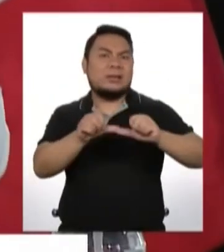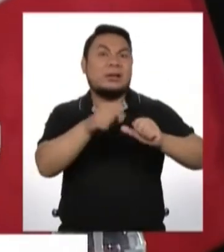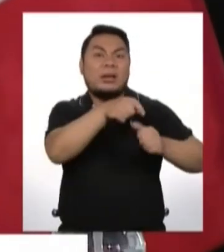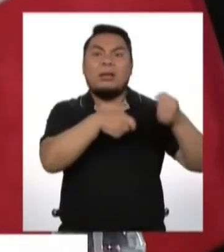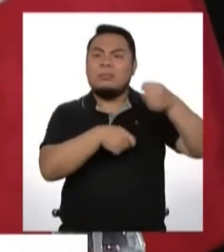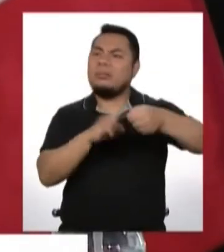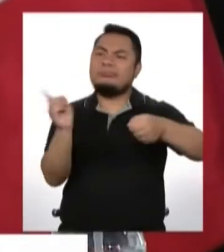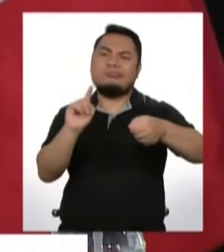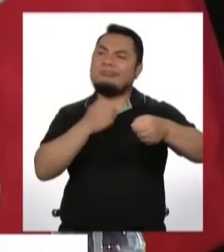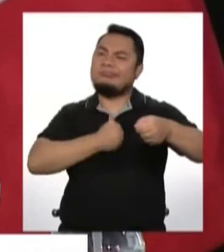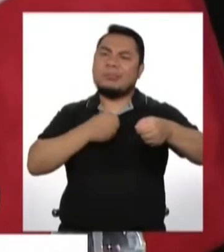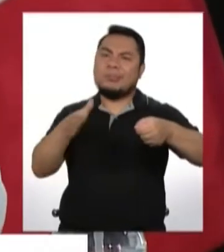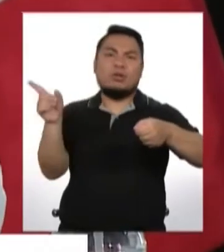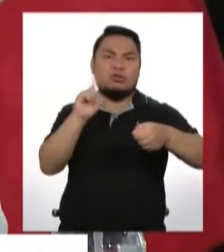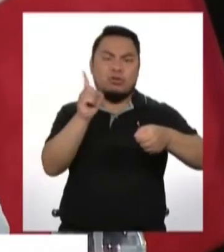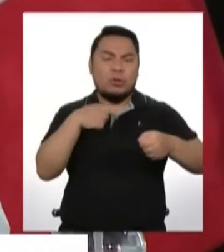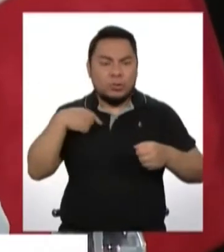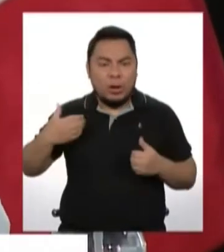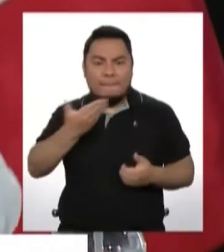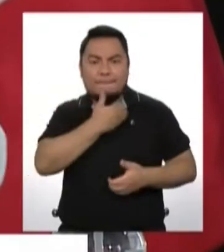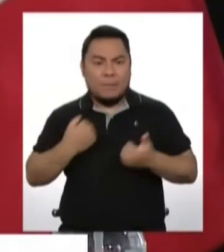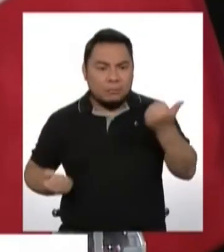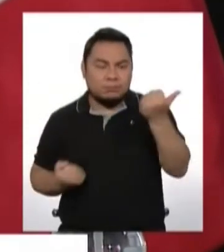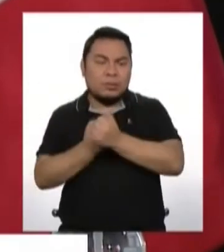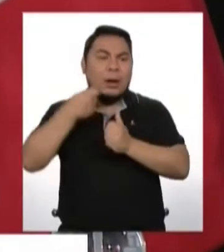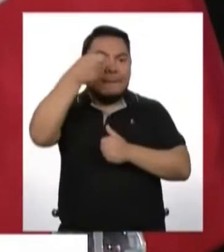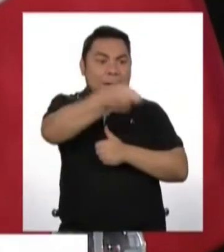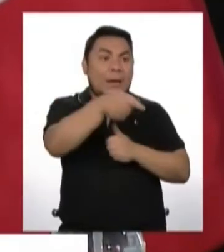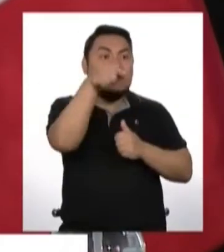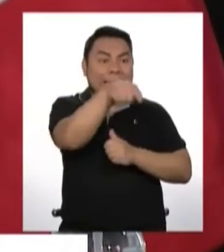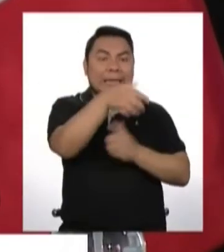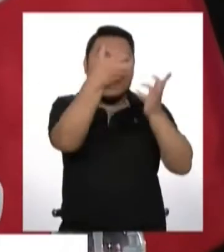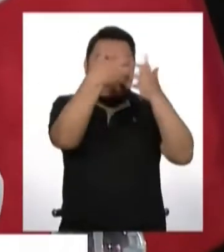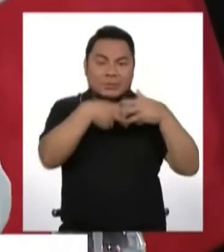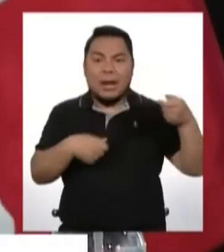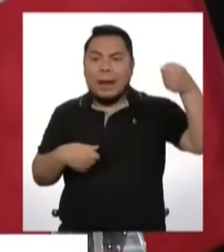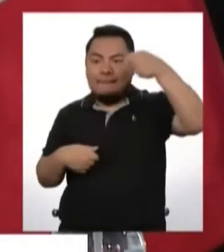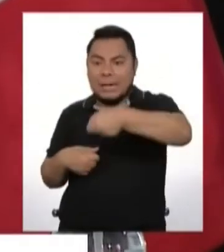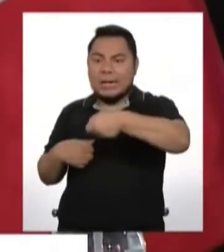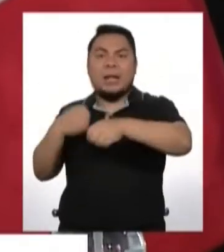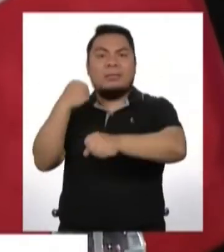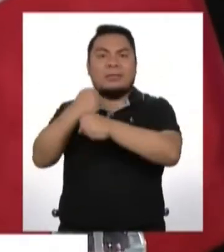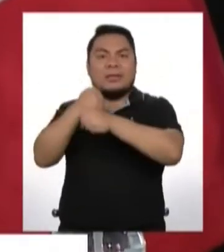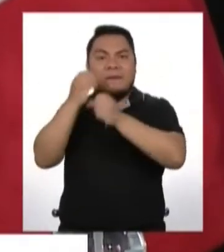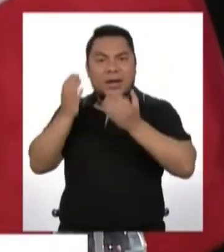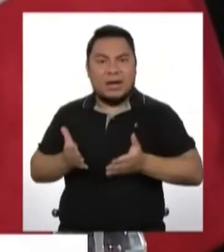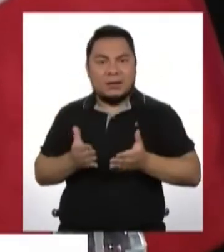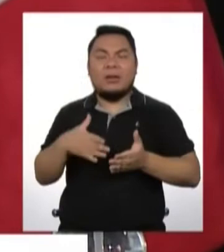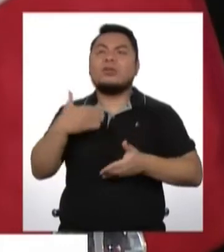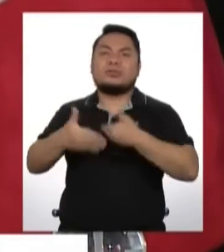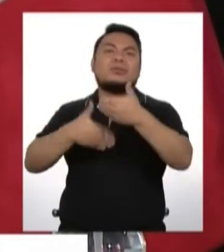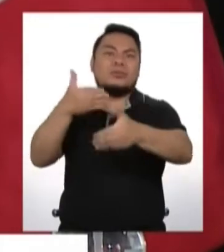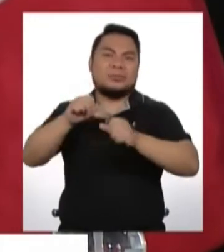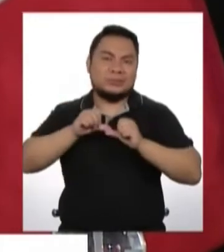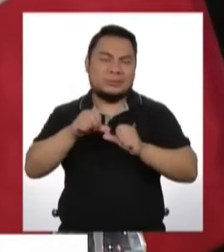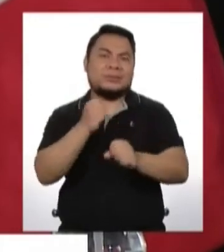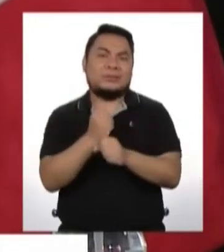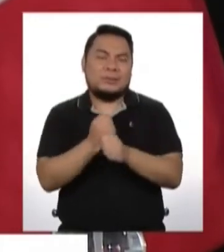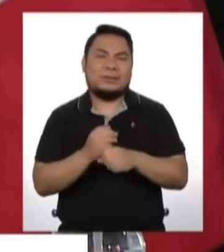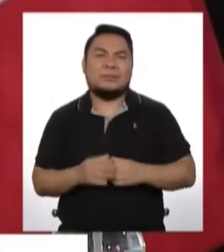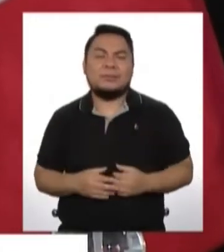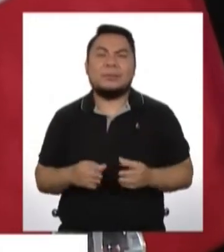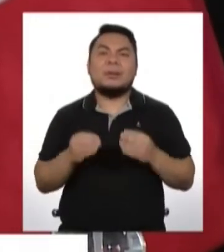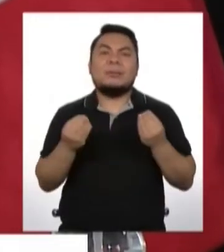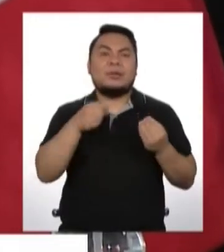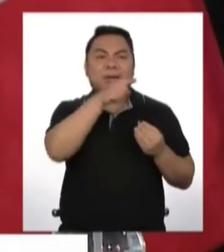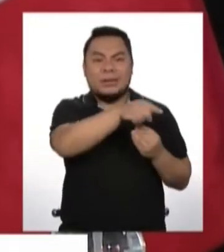que son empresas más pequeñas, puedan seguir atendiendo a sus trabajadores y a sus proveedores. Y así, por eso llamamos cadena, porque es